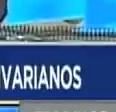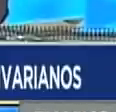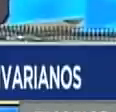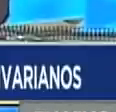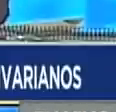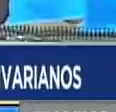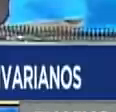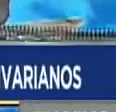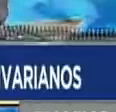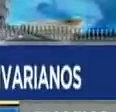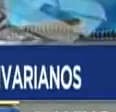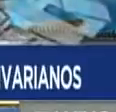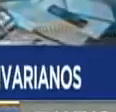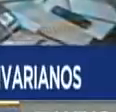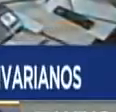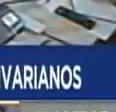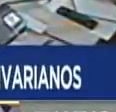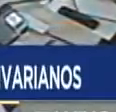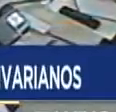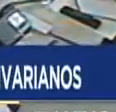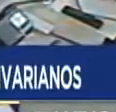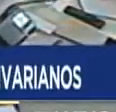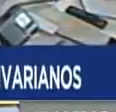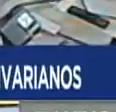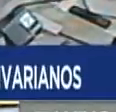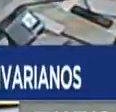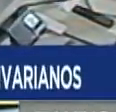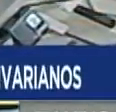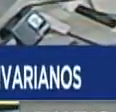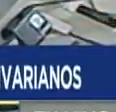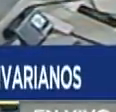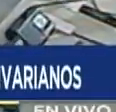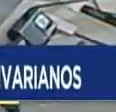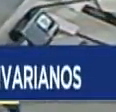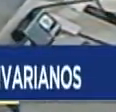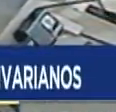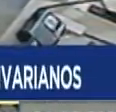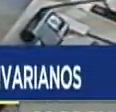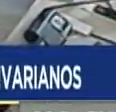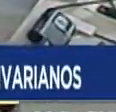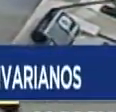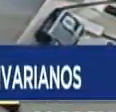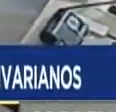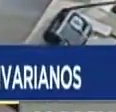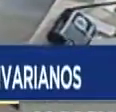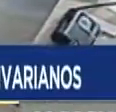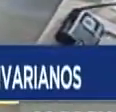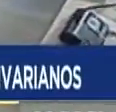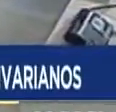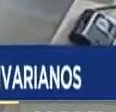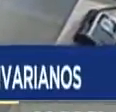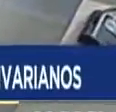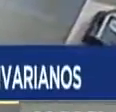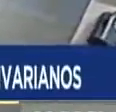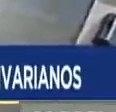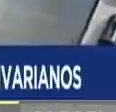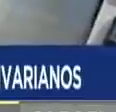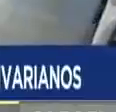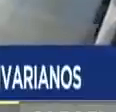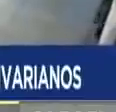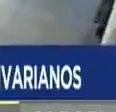existe hoy en el mundo y que se ha desarrollado en apenas los últimos 5 años. Hay un estudio